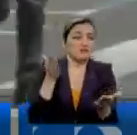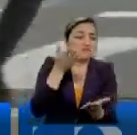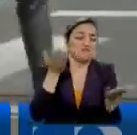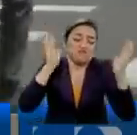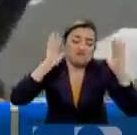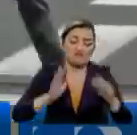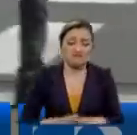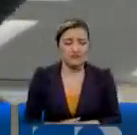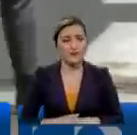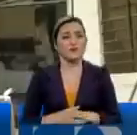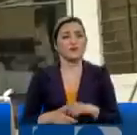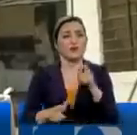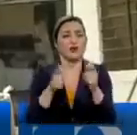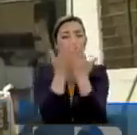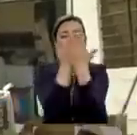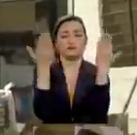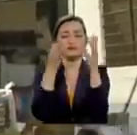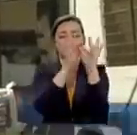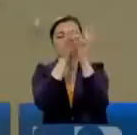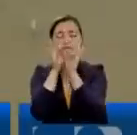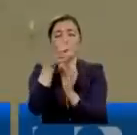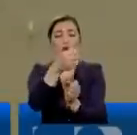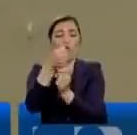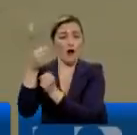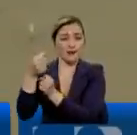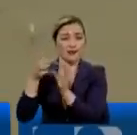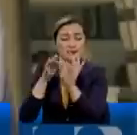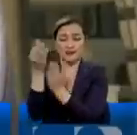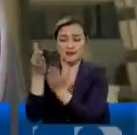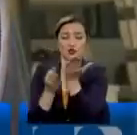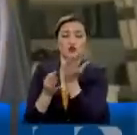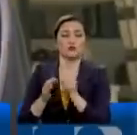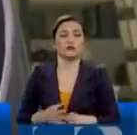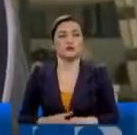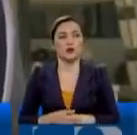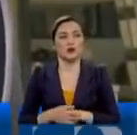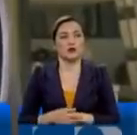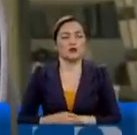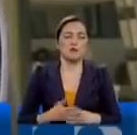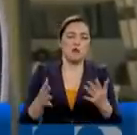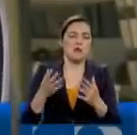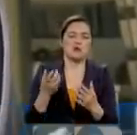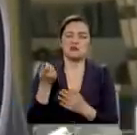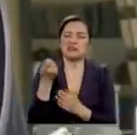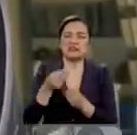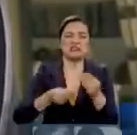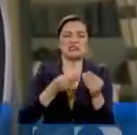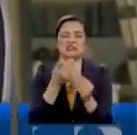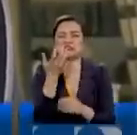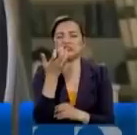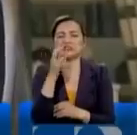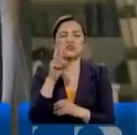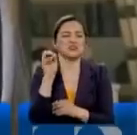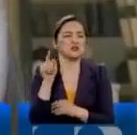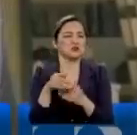intentan colocar nuevamente las ventanas, arreglar las puertas, hacen presupuestos. Está esto entre 15 a 20 mil dólares entre